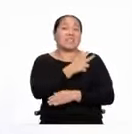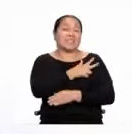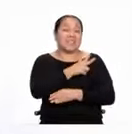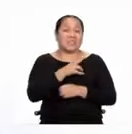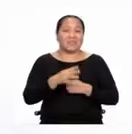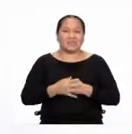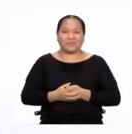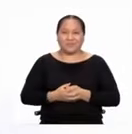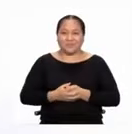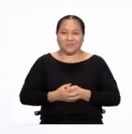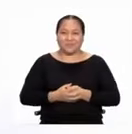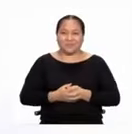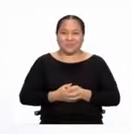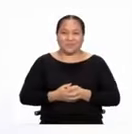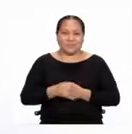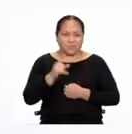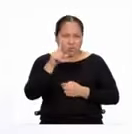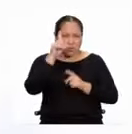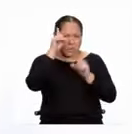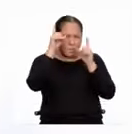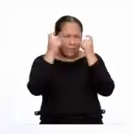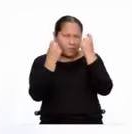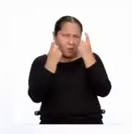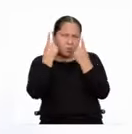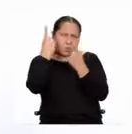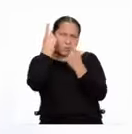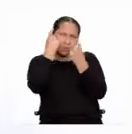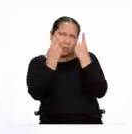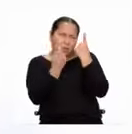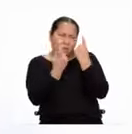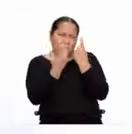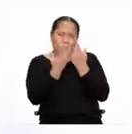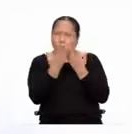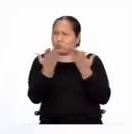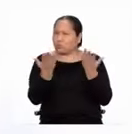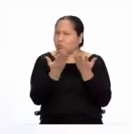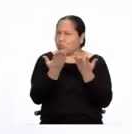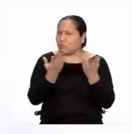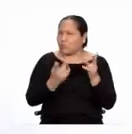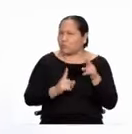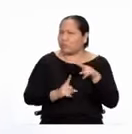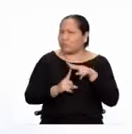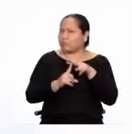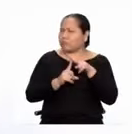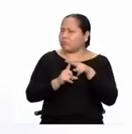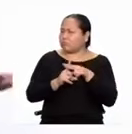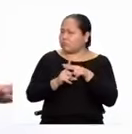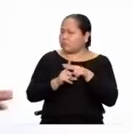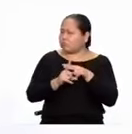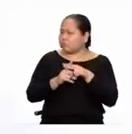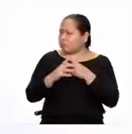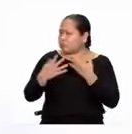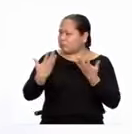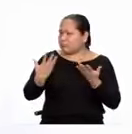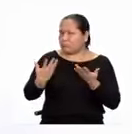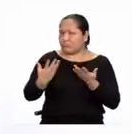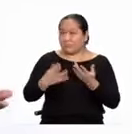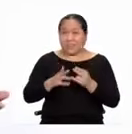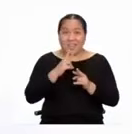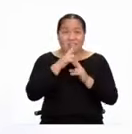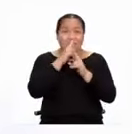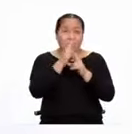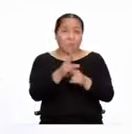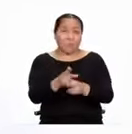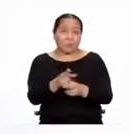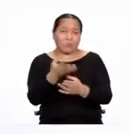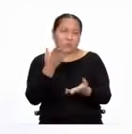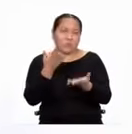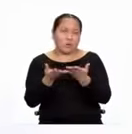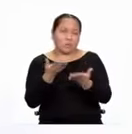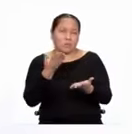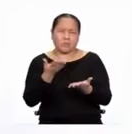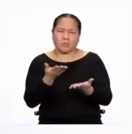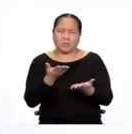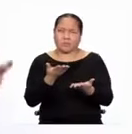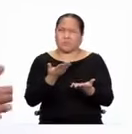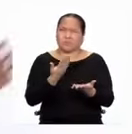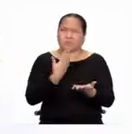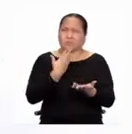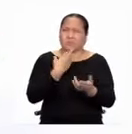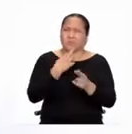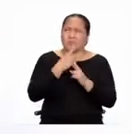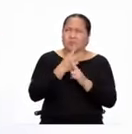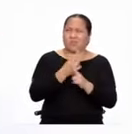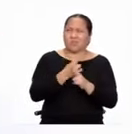secundaria. ¿Te has preguntado alguna vez de dónde venimos? Sé que la respuesta puede resultar un poco,